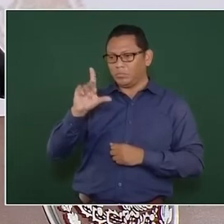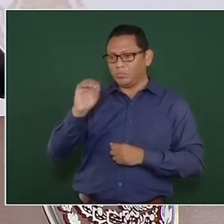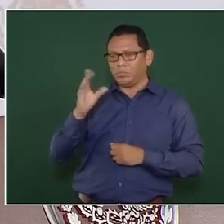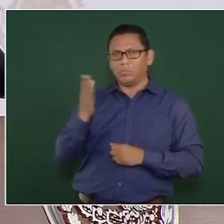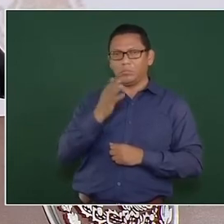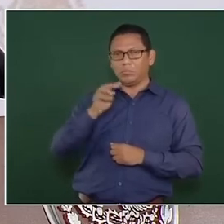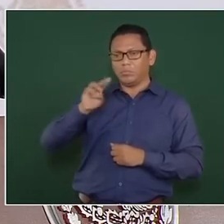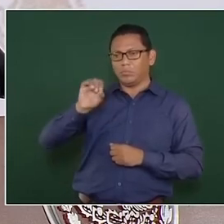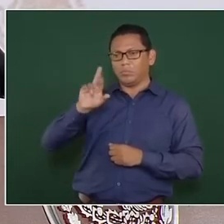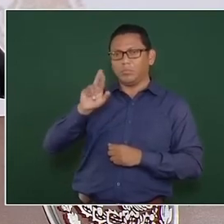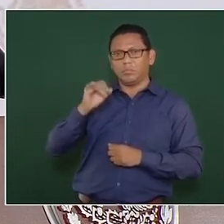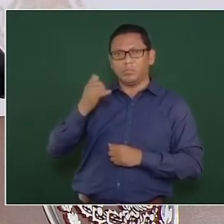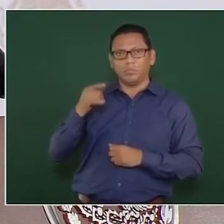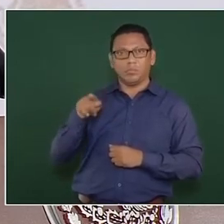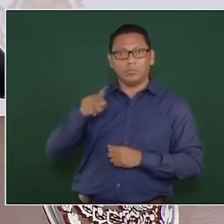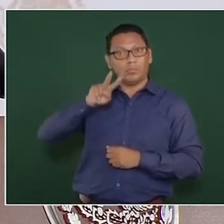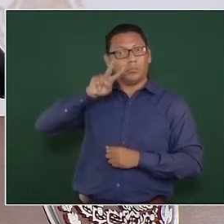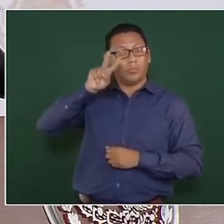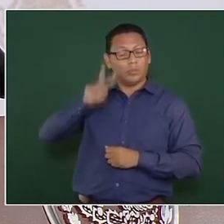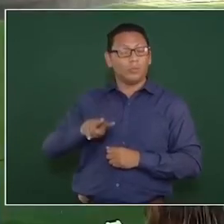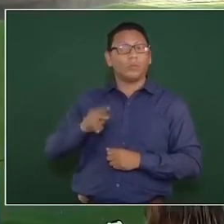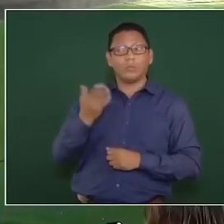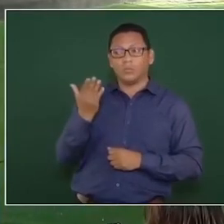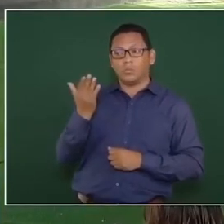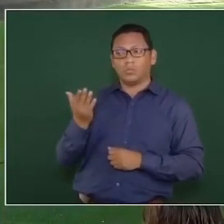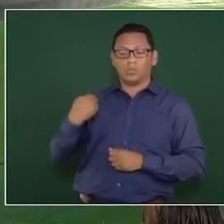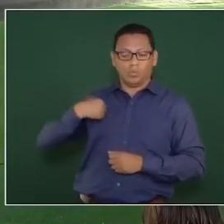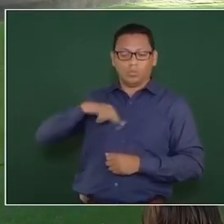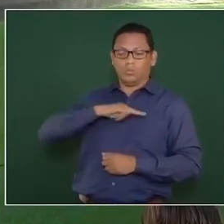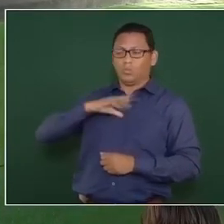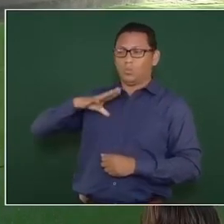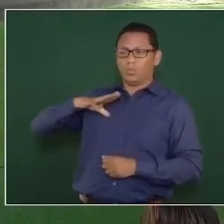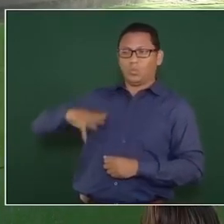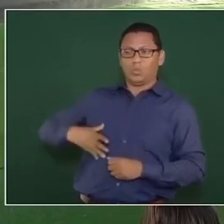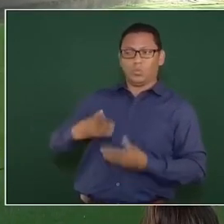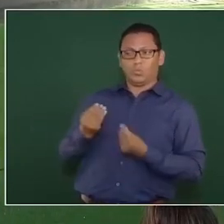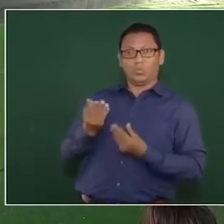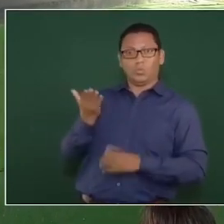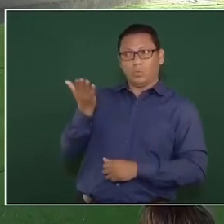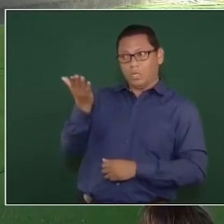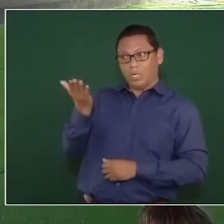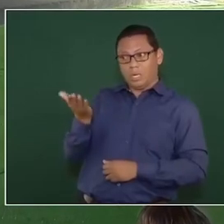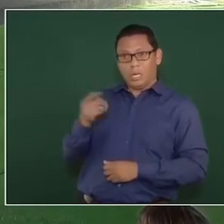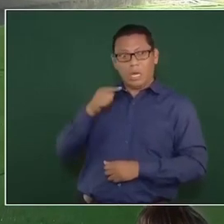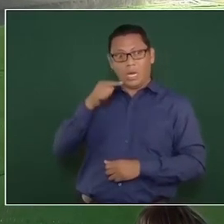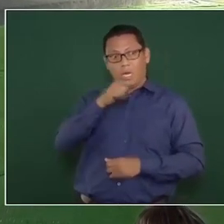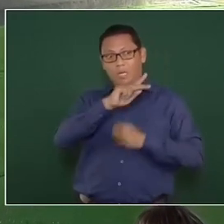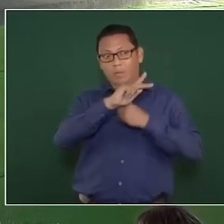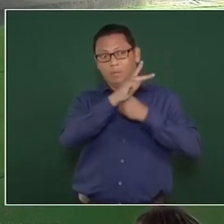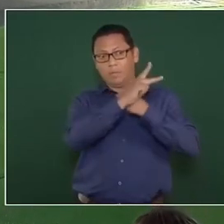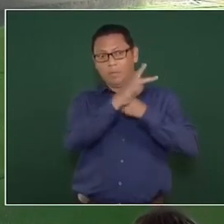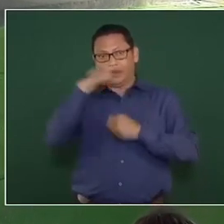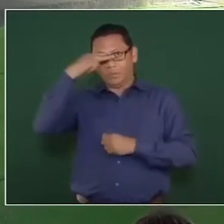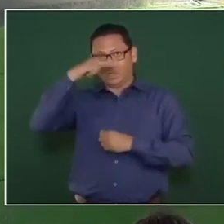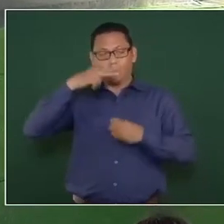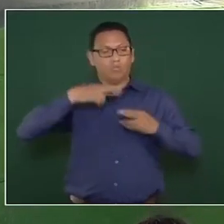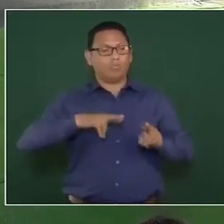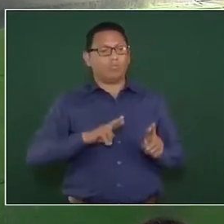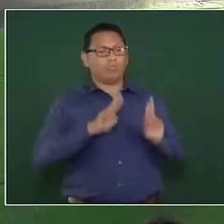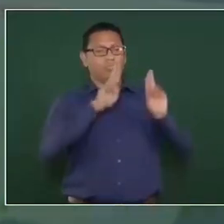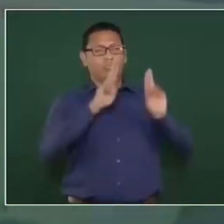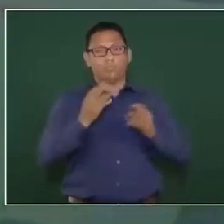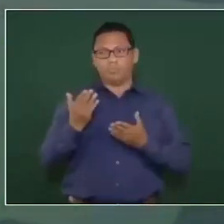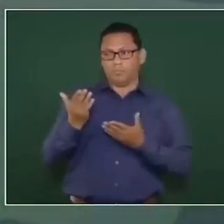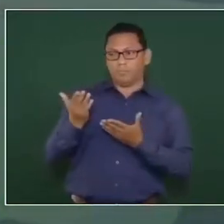Es un timbre de orgullo el representar a México en